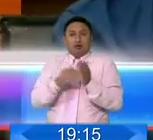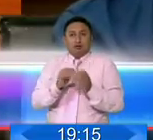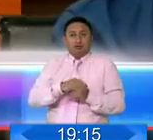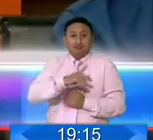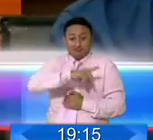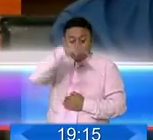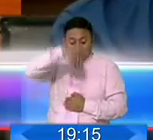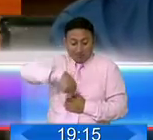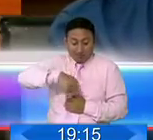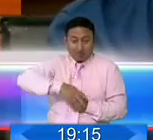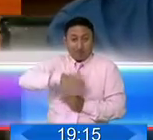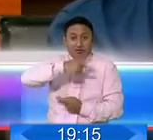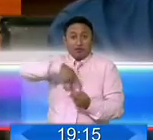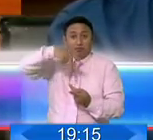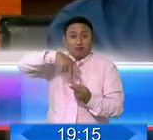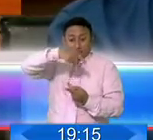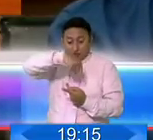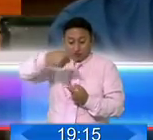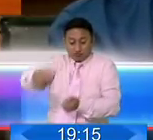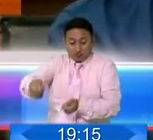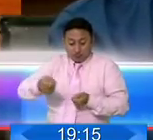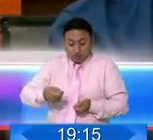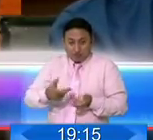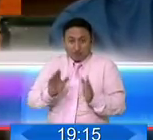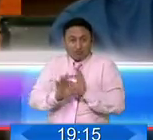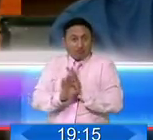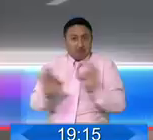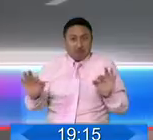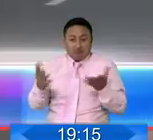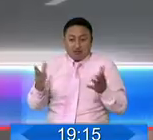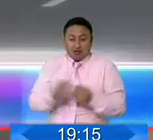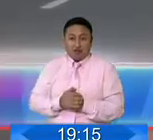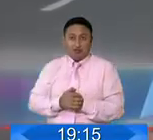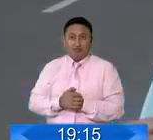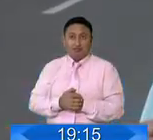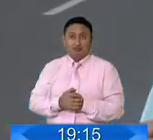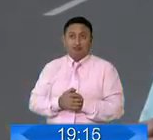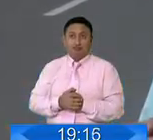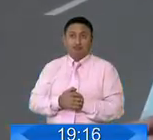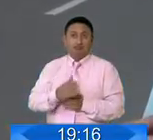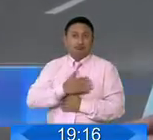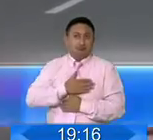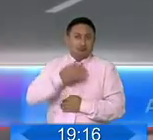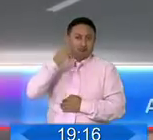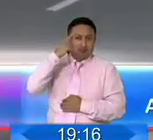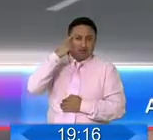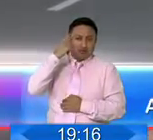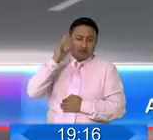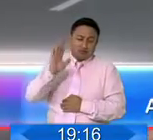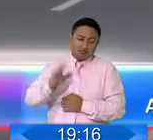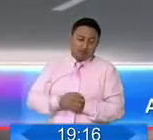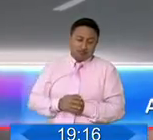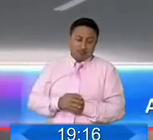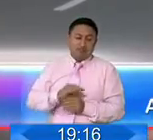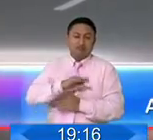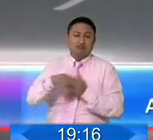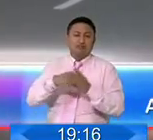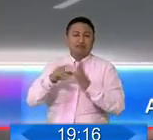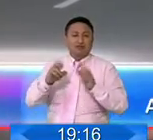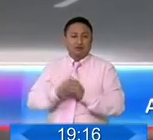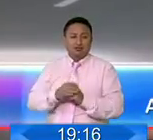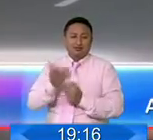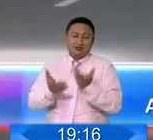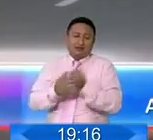al gobierno provincial no ha llegado ninguna notificación. Pero nosotros creemos que todo es una una